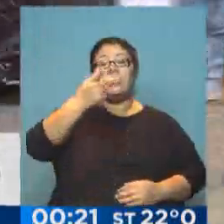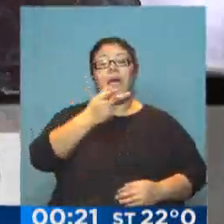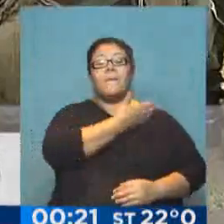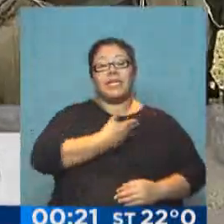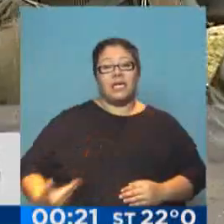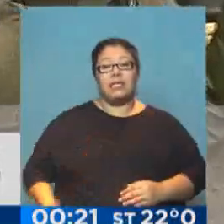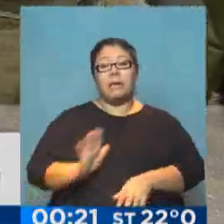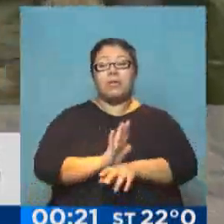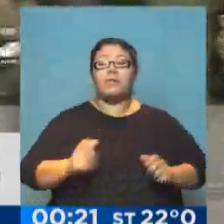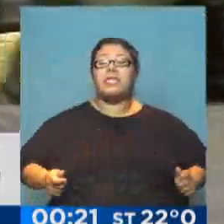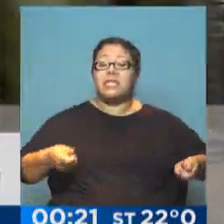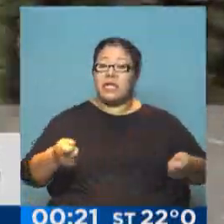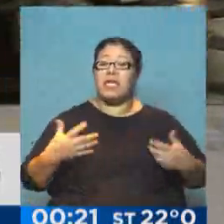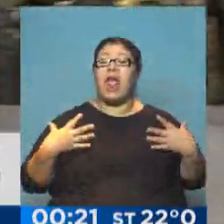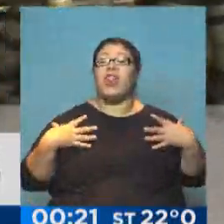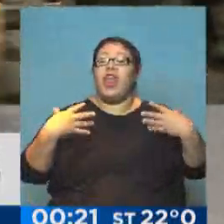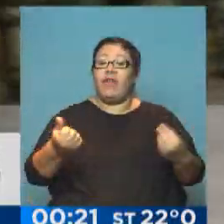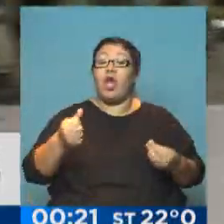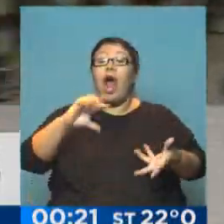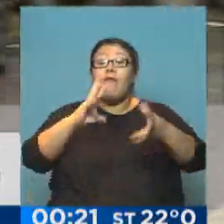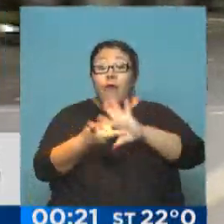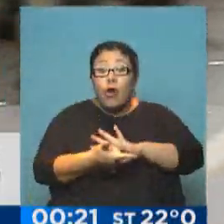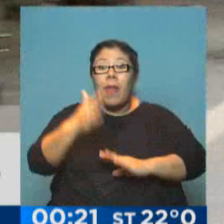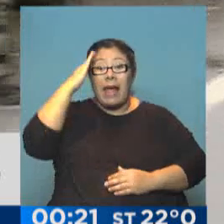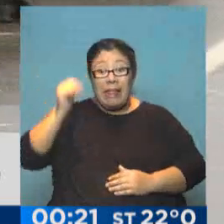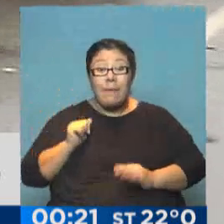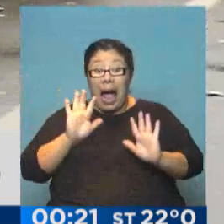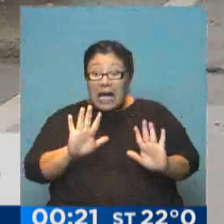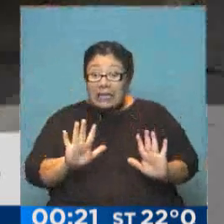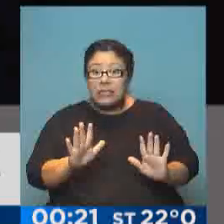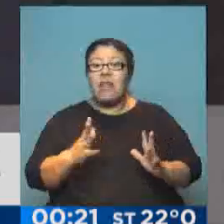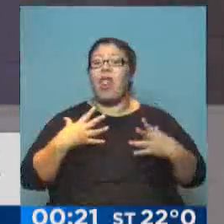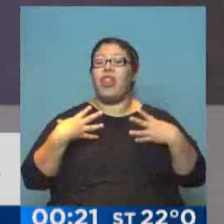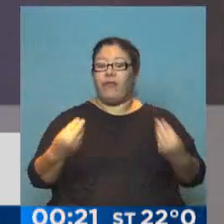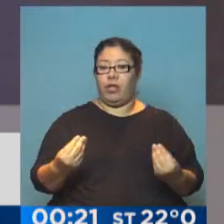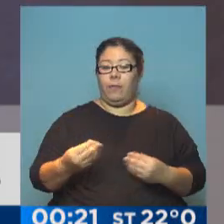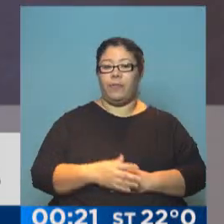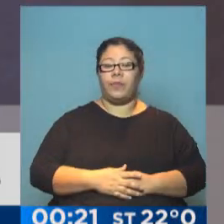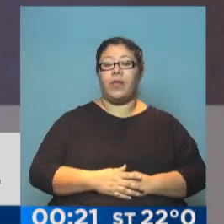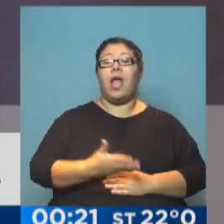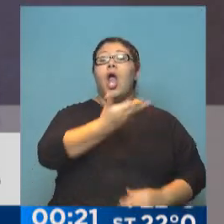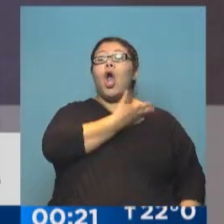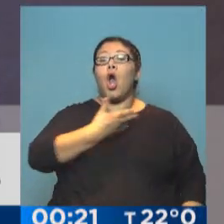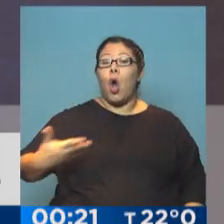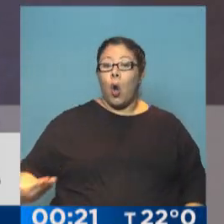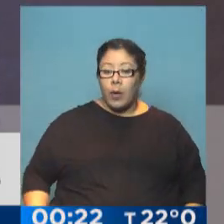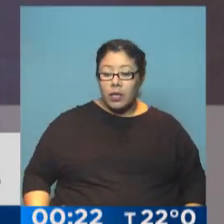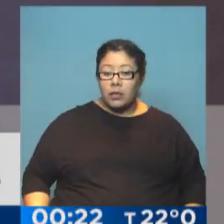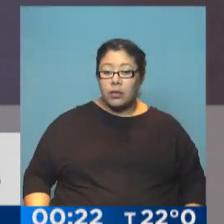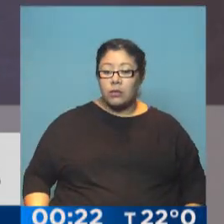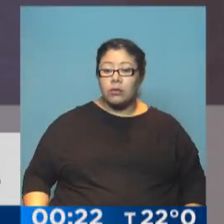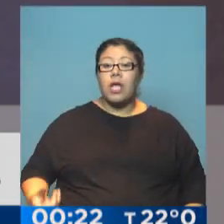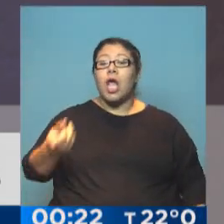Gabriela Michetti defendió el procedimiento. Entonces, lo que hemos hecho es decir, el Estado recupera el rol de